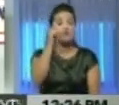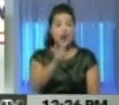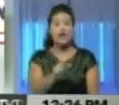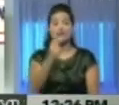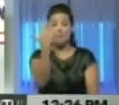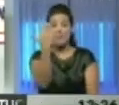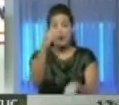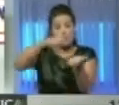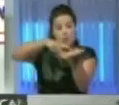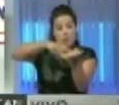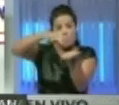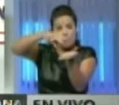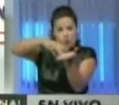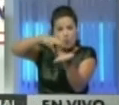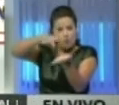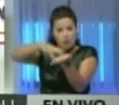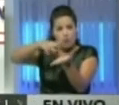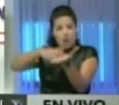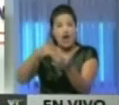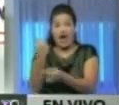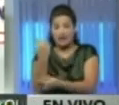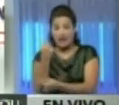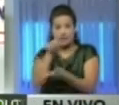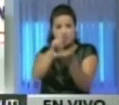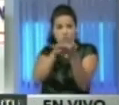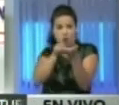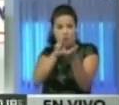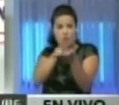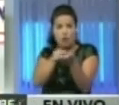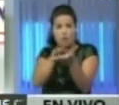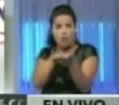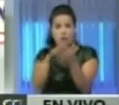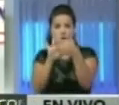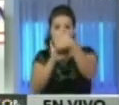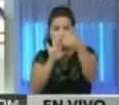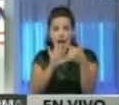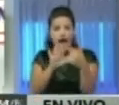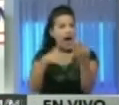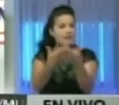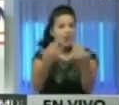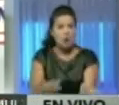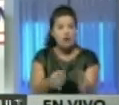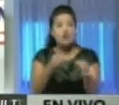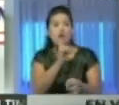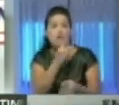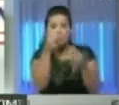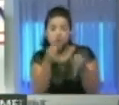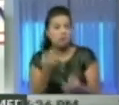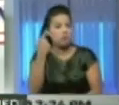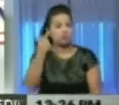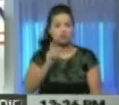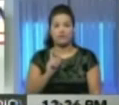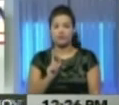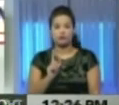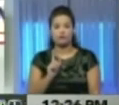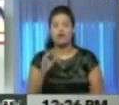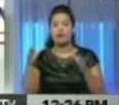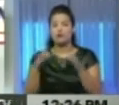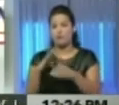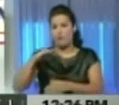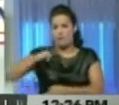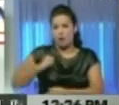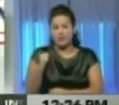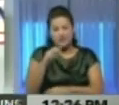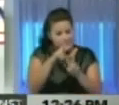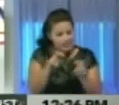necrolactiria anoche por parte del CICPC, hasta este momento no ha logrado ser identificada. La misma igualmente